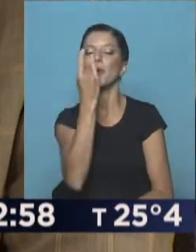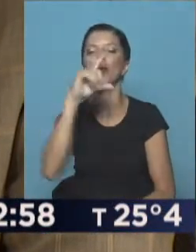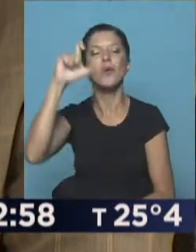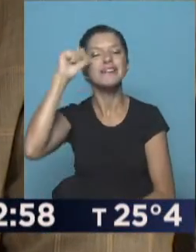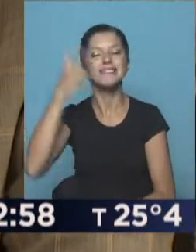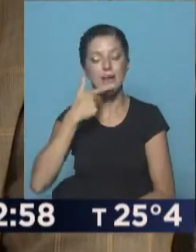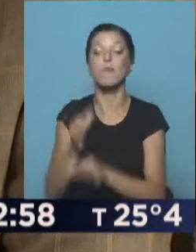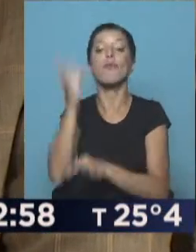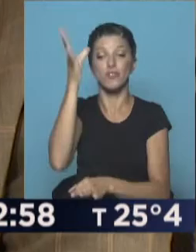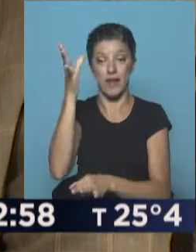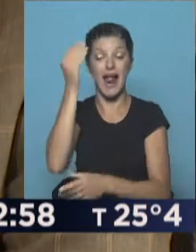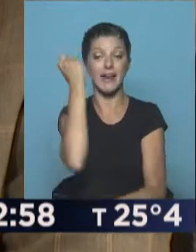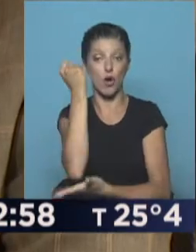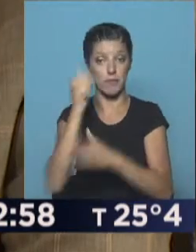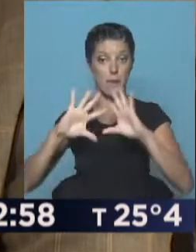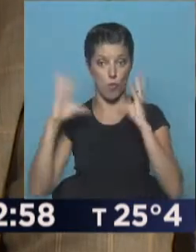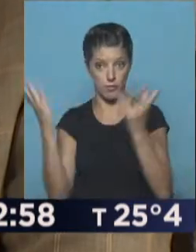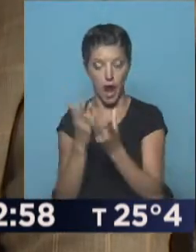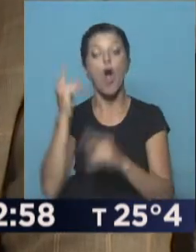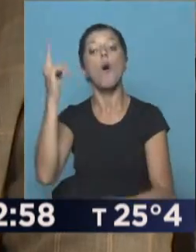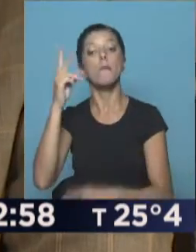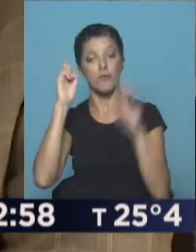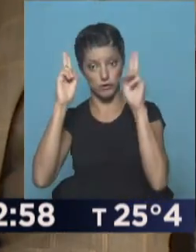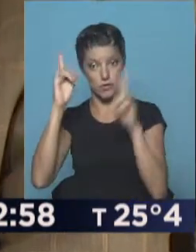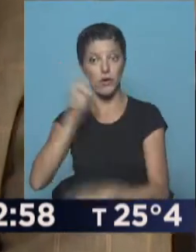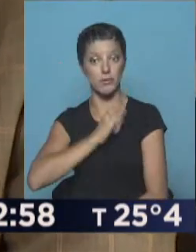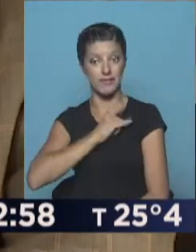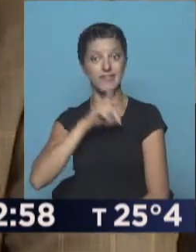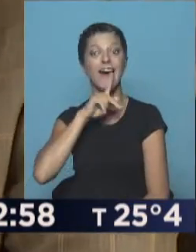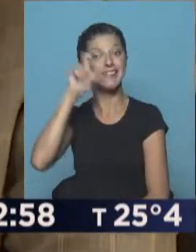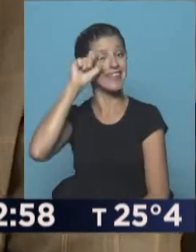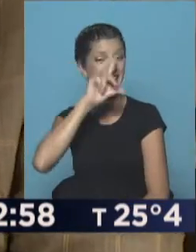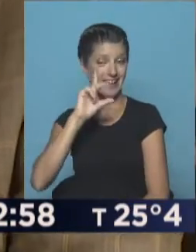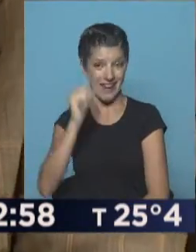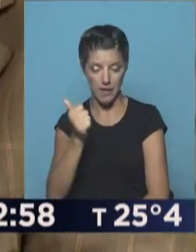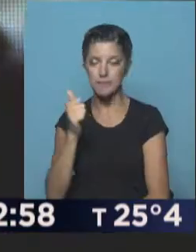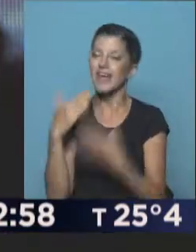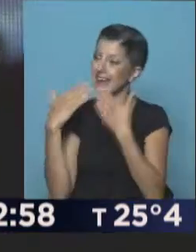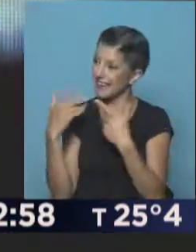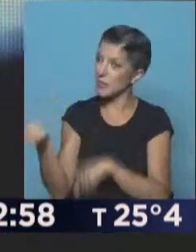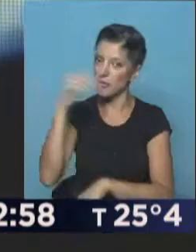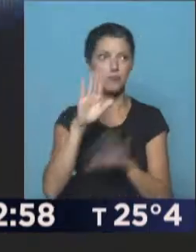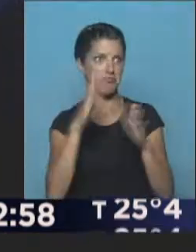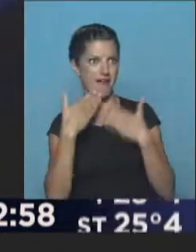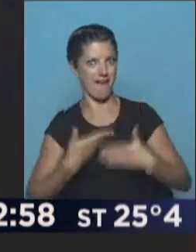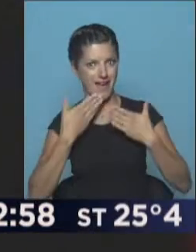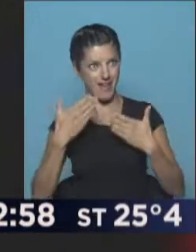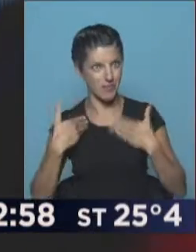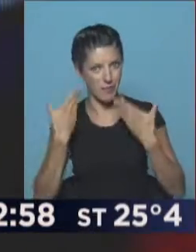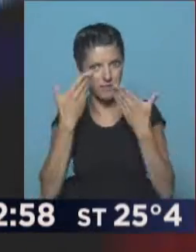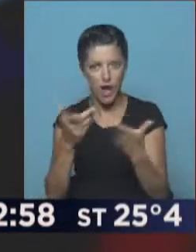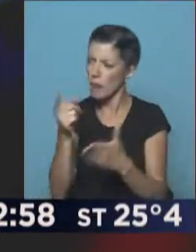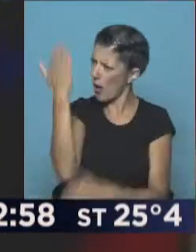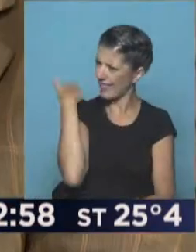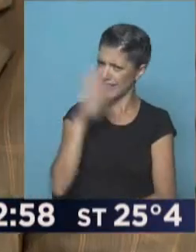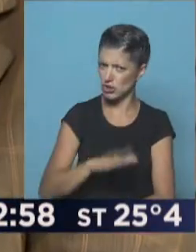economía internacional, docente de la Universidad de Itela? Gracias por estar con nosotros. Por favor, muchas gracias por invitarme. Y además viviste varios años en Estados Unidos, de chico y